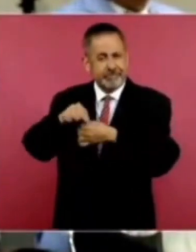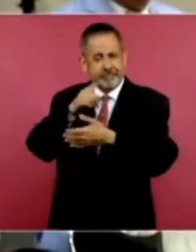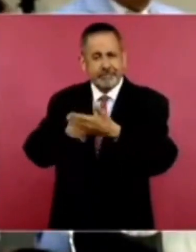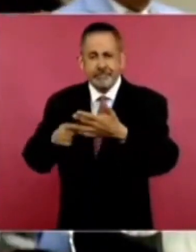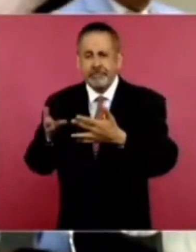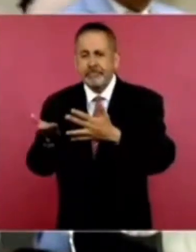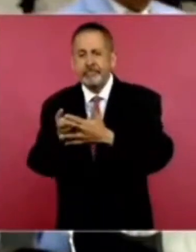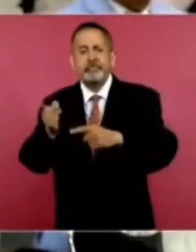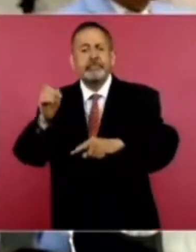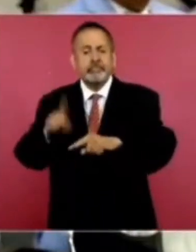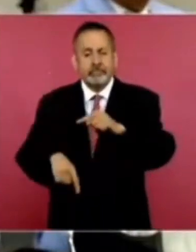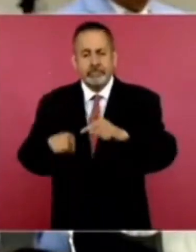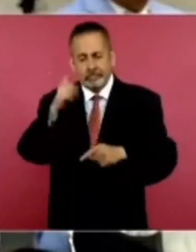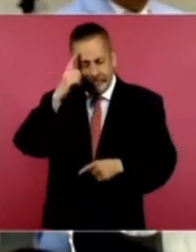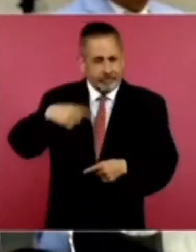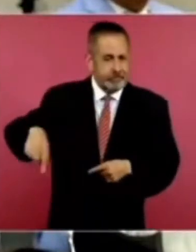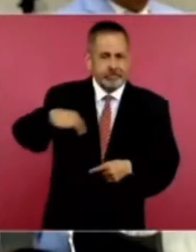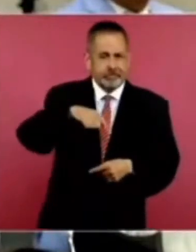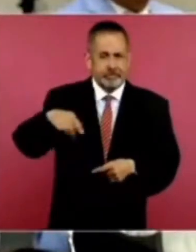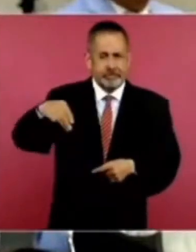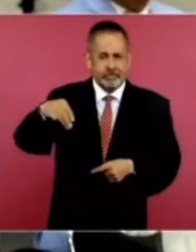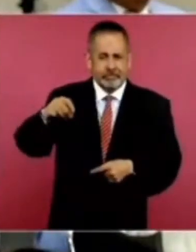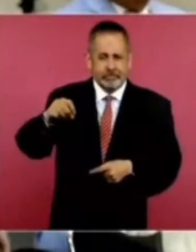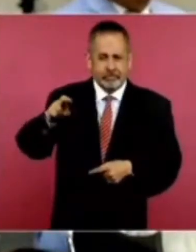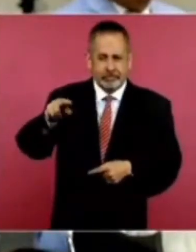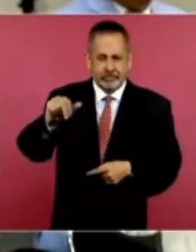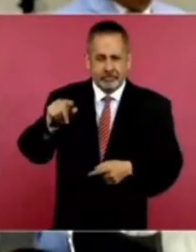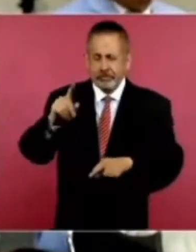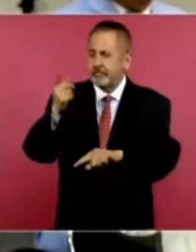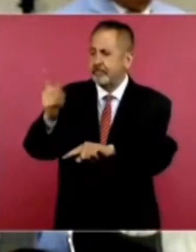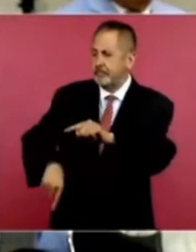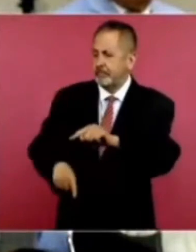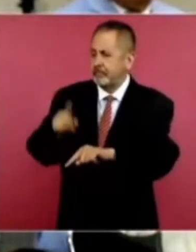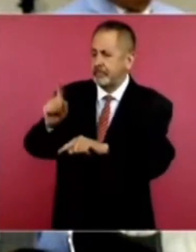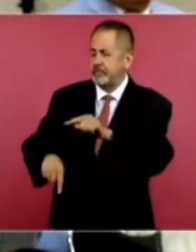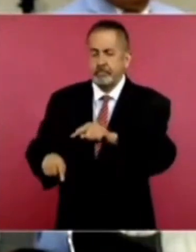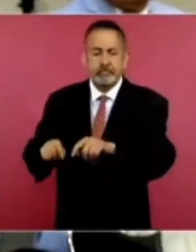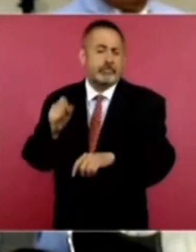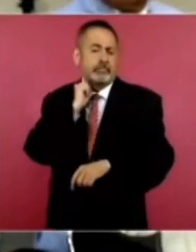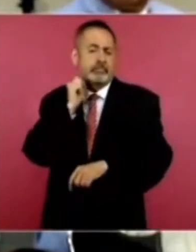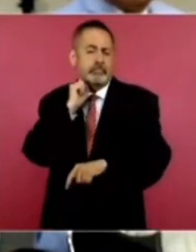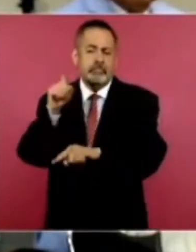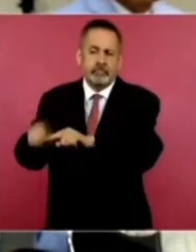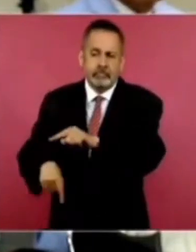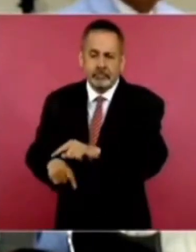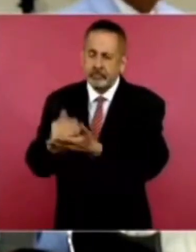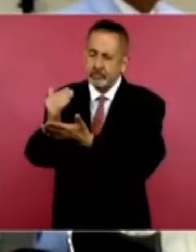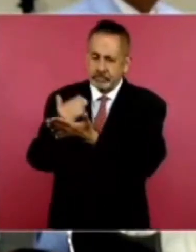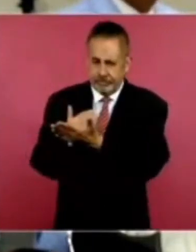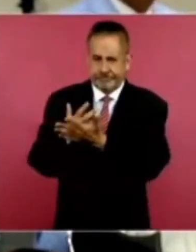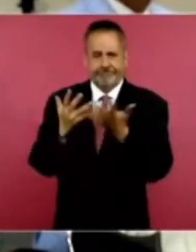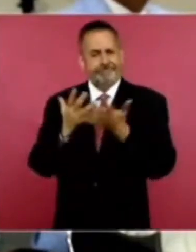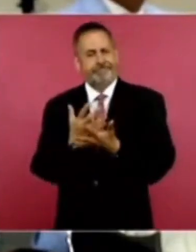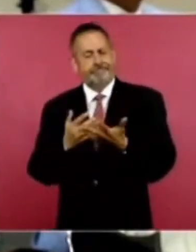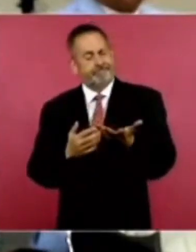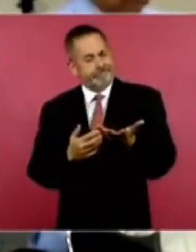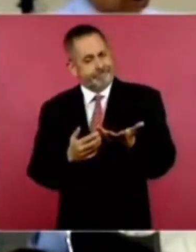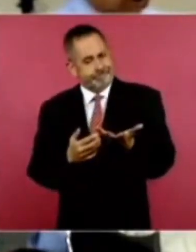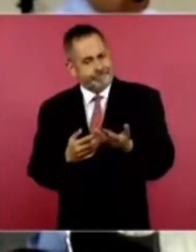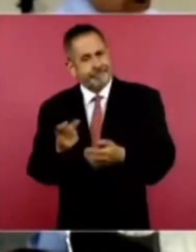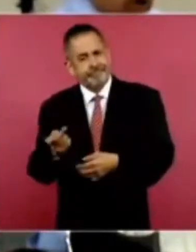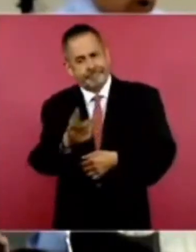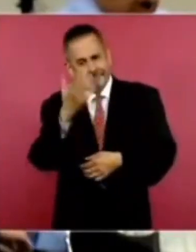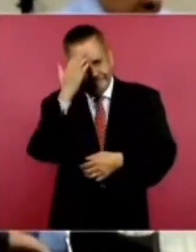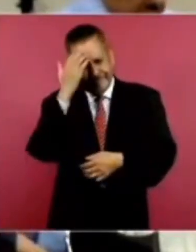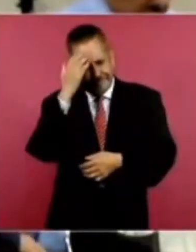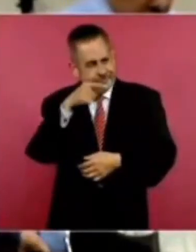curules también a esta coalición de la Cuarta Transformación. Entonces, preguntarle, presidente, si ya conoce